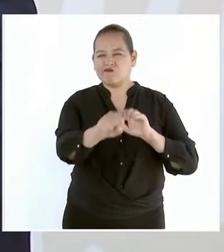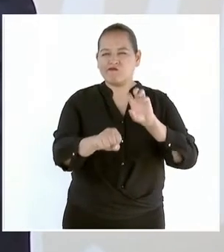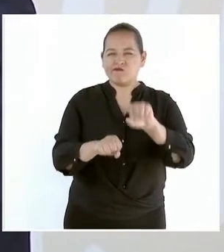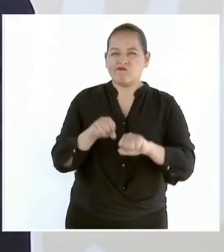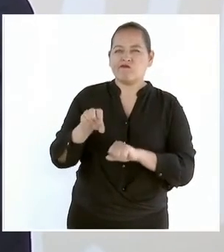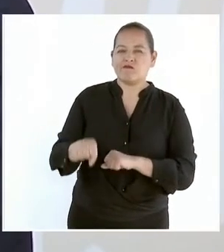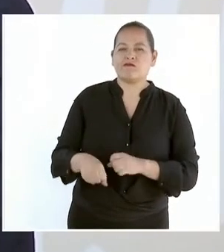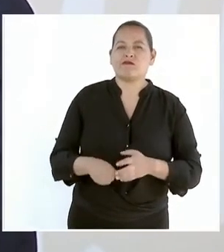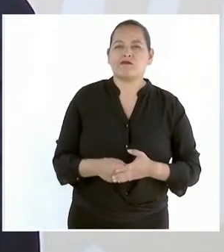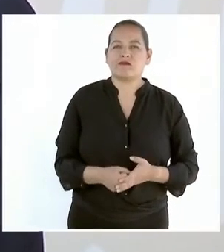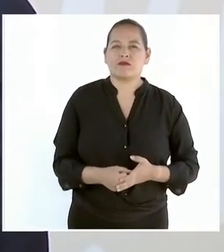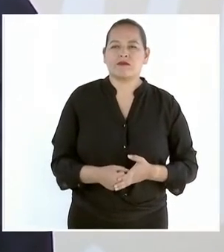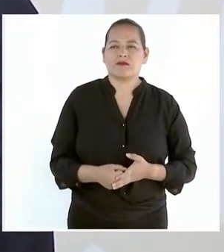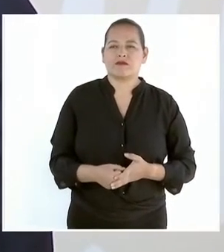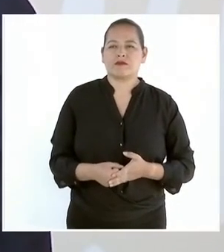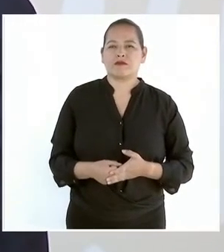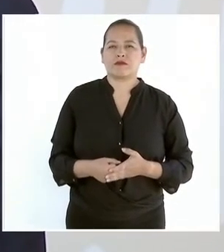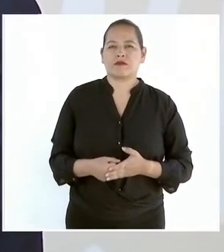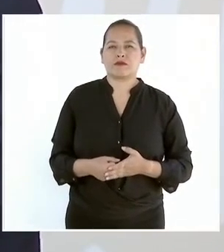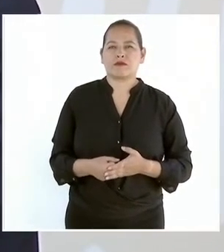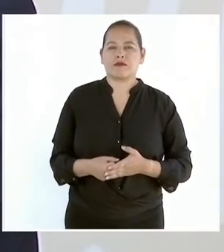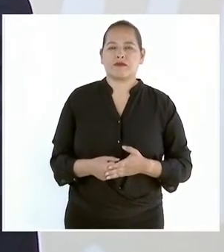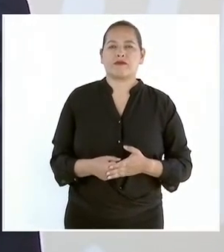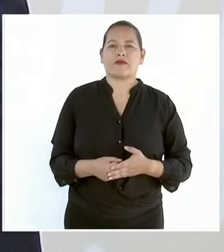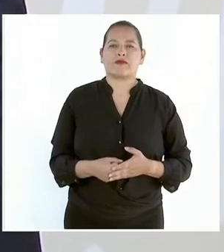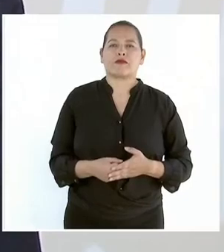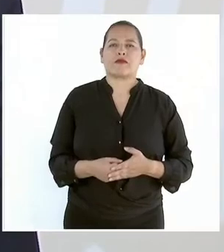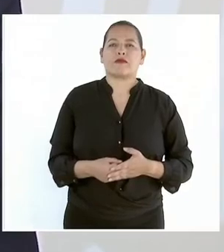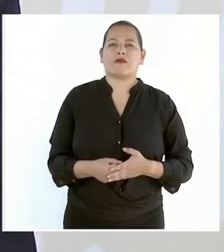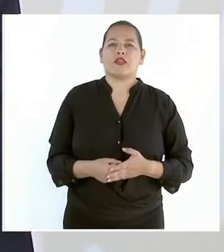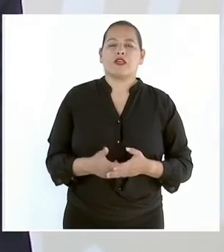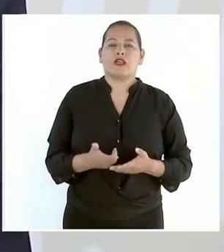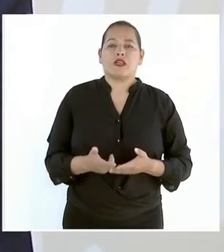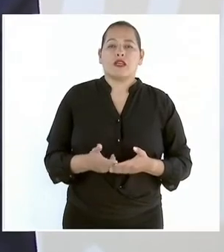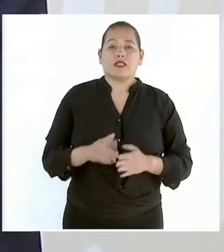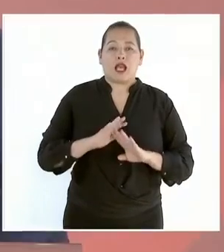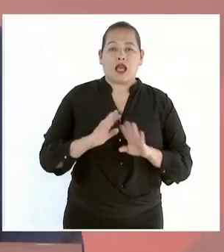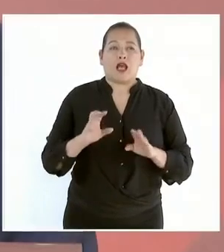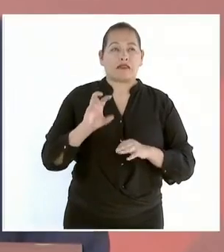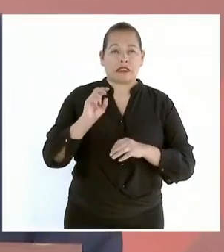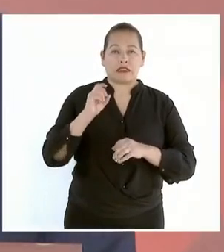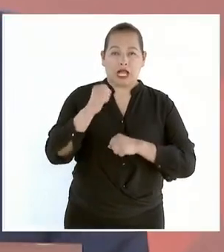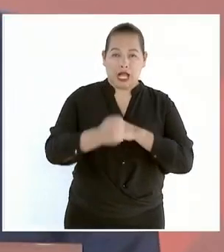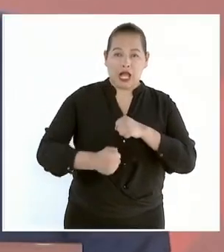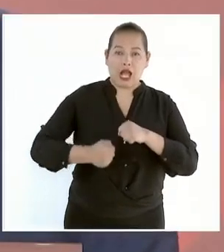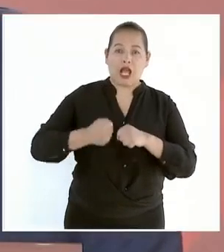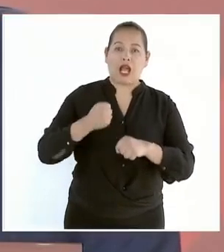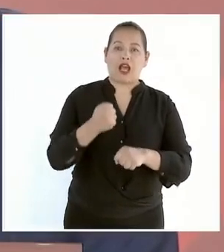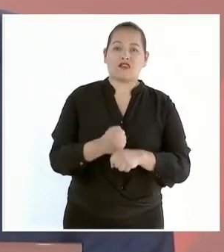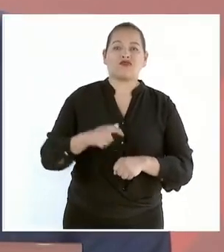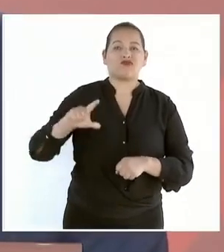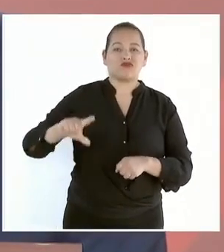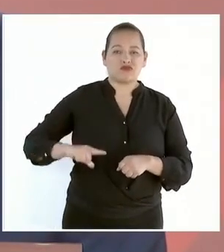en su lucha por la libertad y la repubblica que duraba ya 30 años jamás